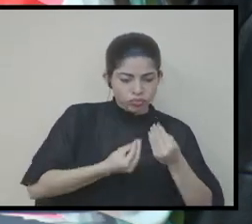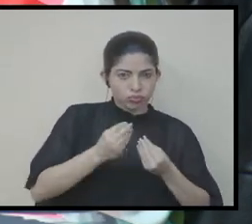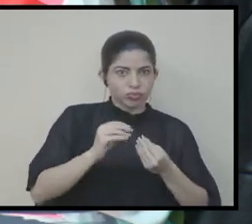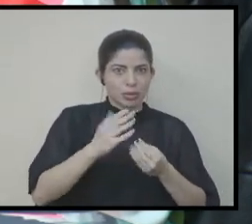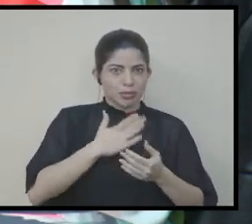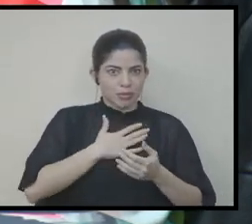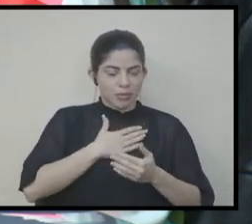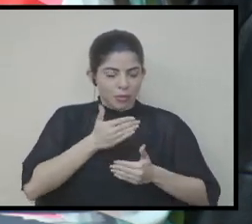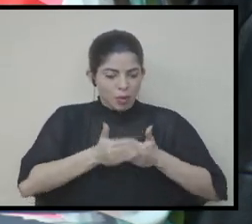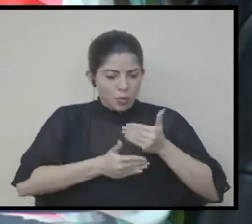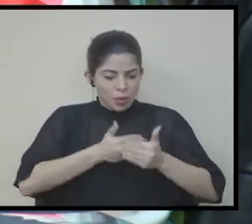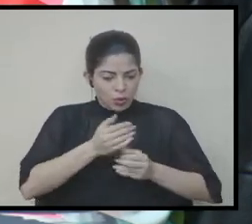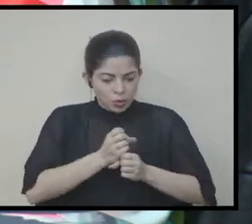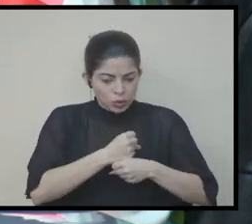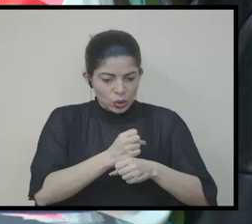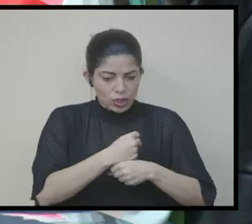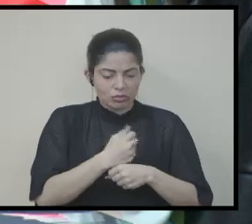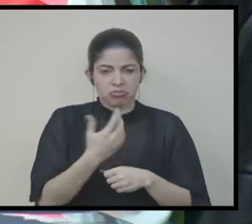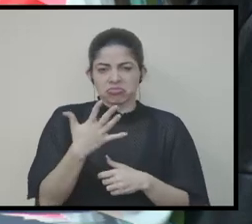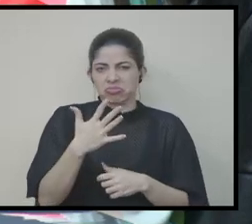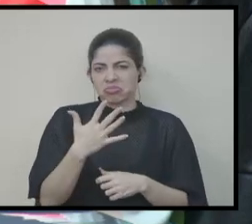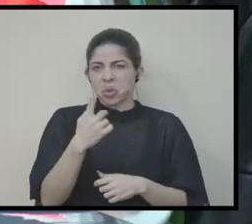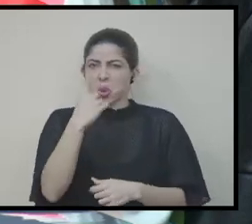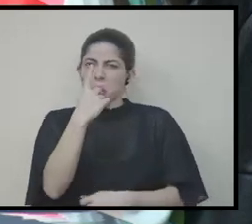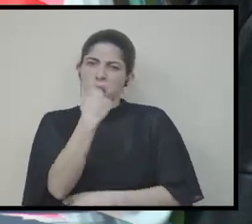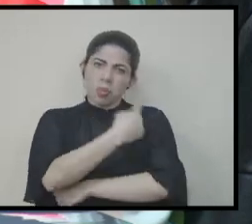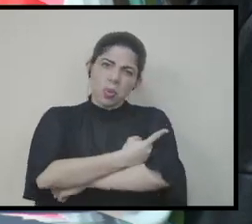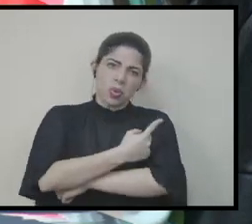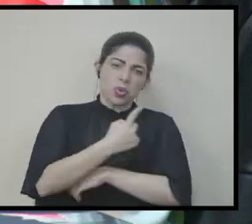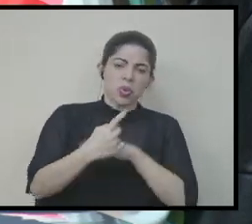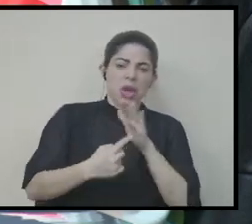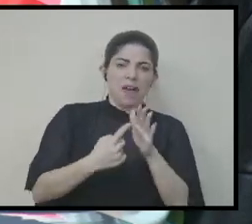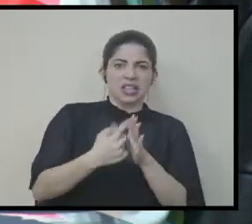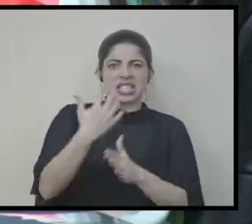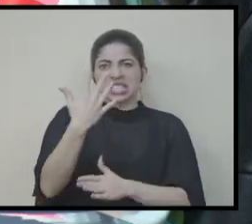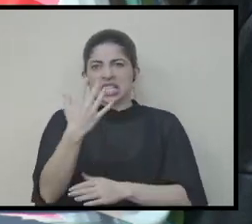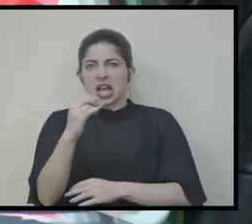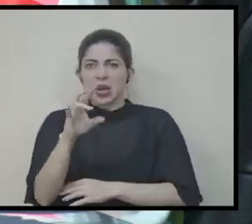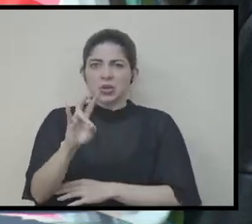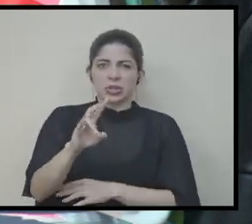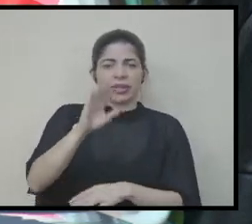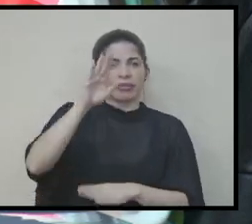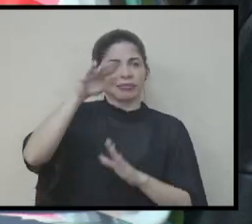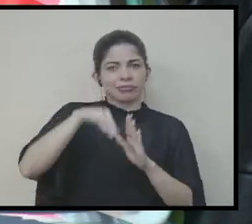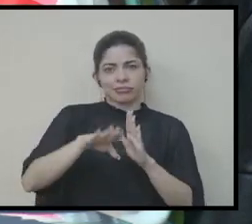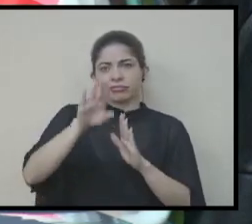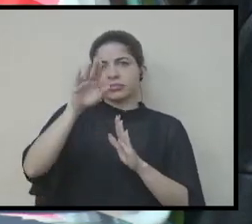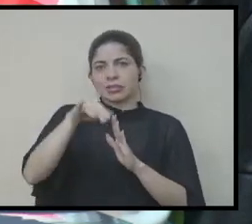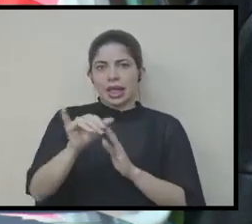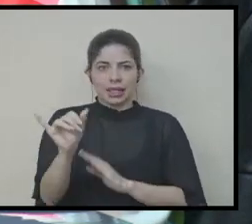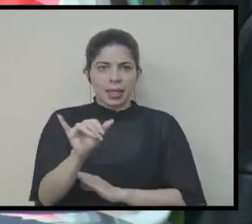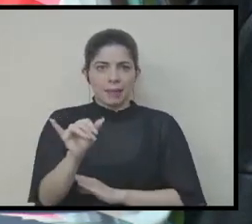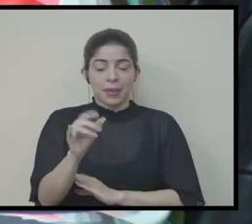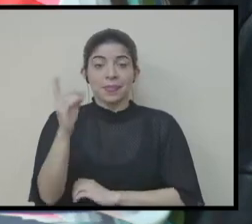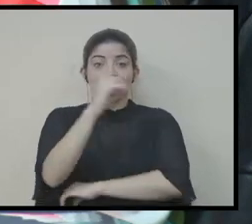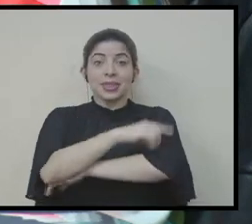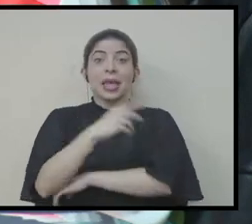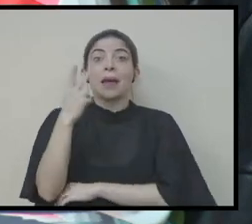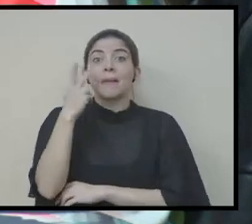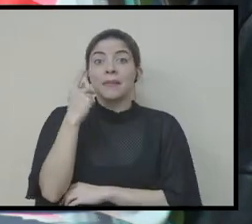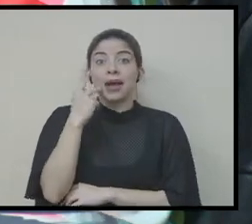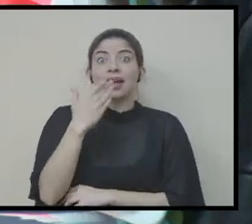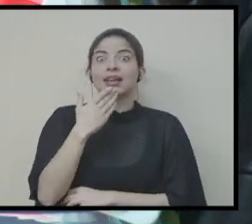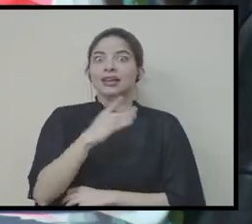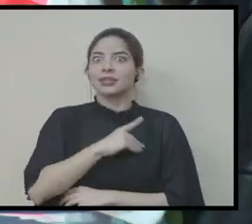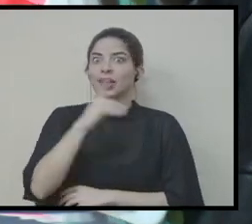Jime, tenemos cinco, pero uno por día, hay veces tenemos cinco, siete, es algo que sube y baja también. Para el Día del Padre, pues